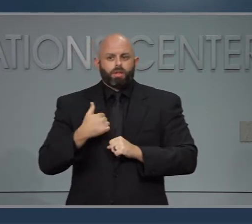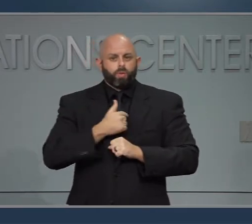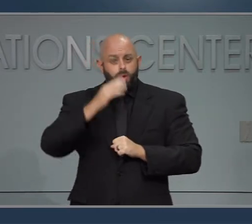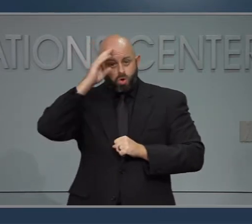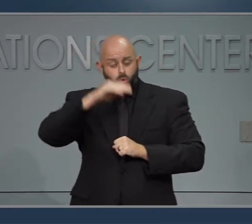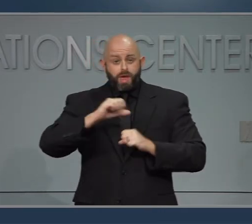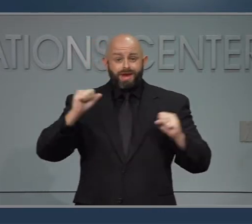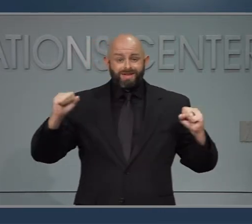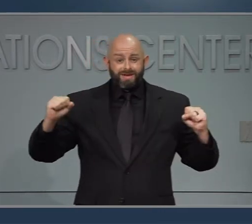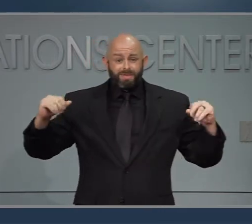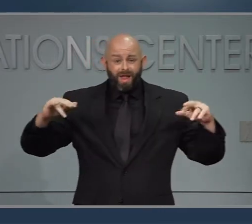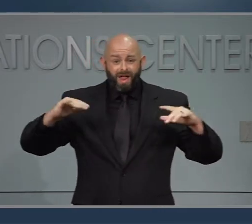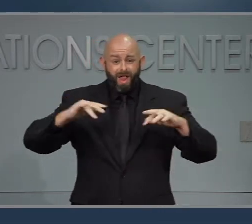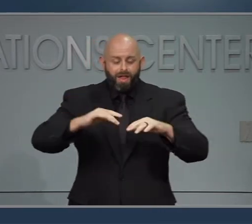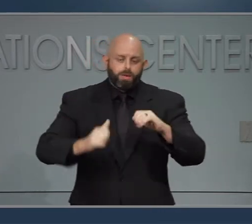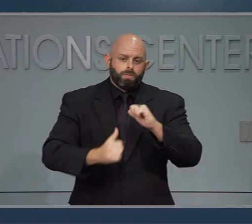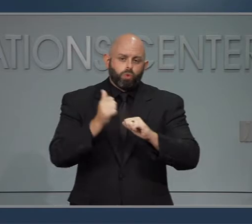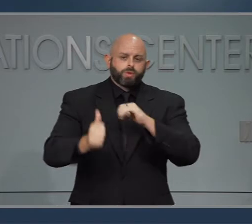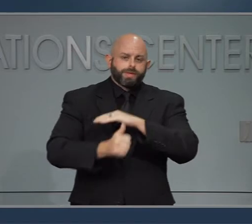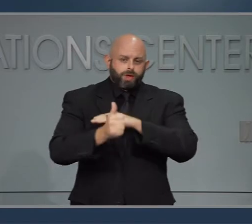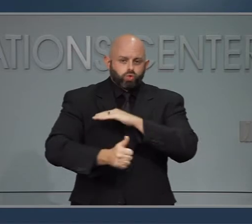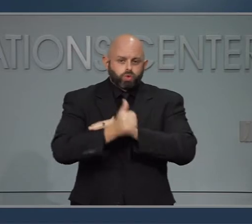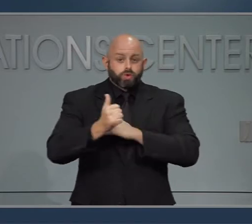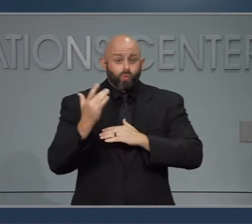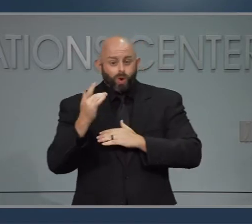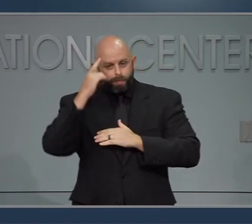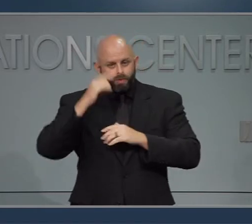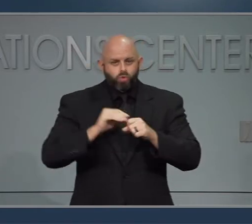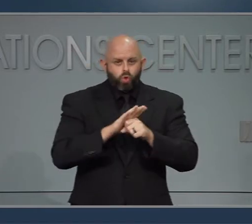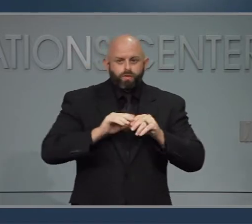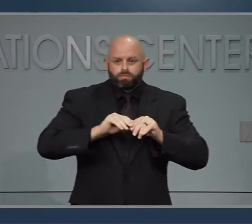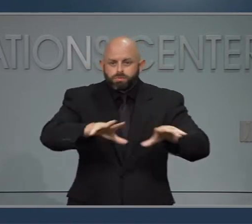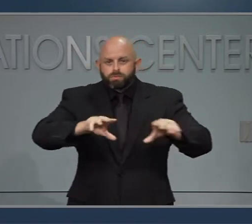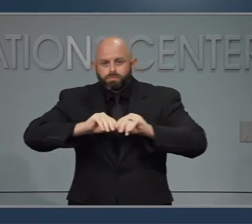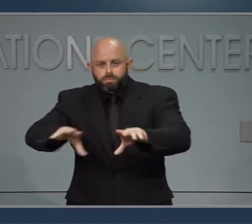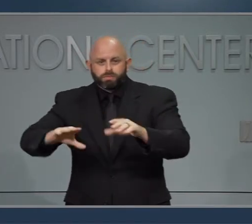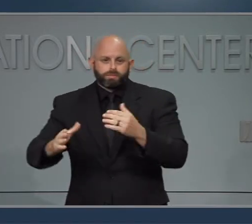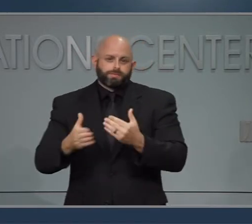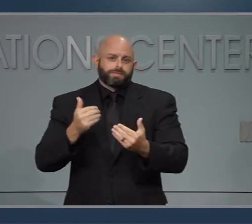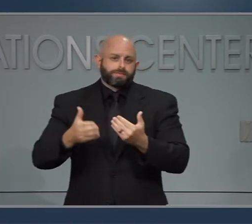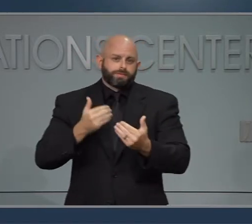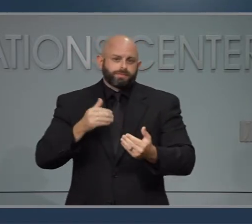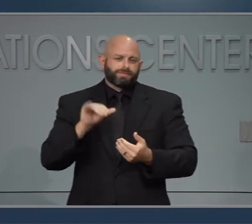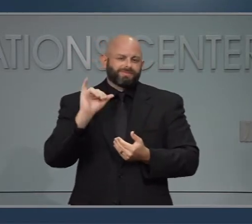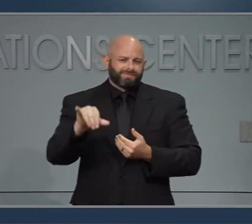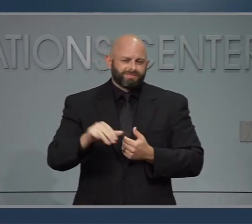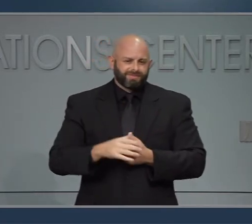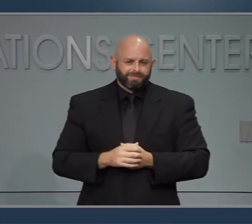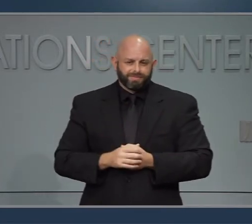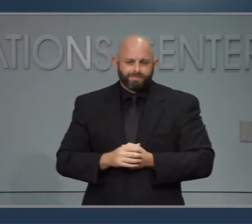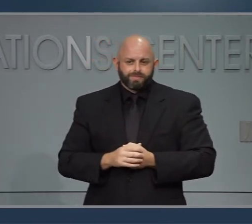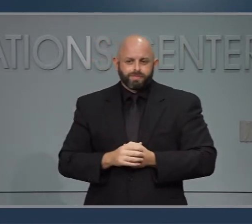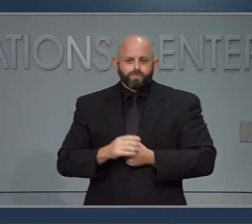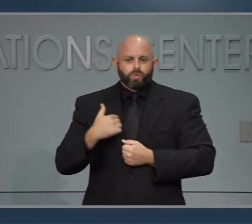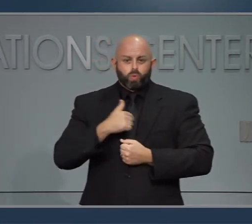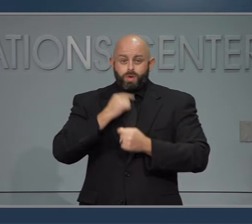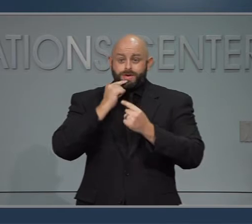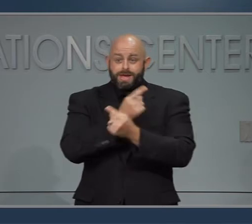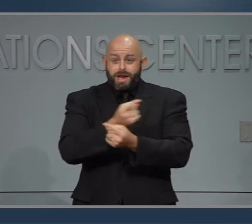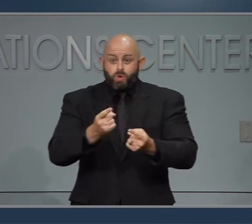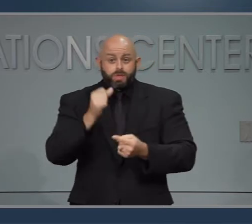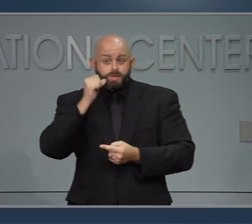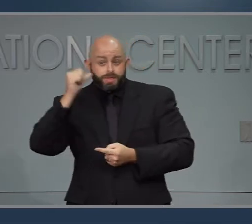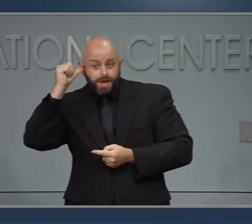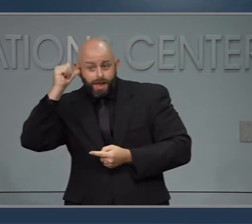masivas. Sabemos que las grandes reuniones son uno de los lugares más peligrosos para la transmisión de esta mortal